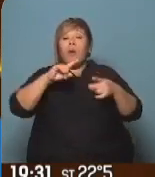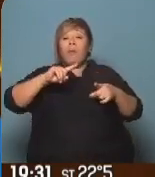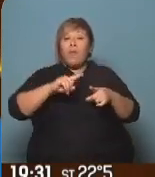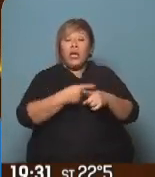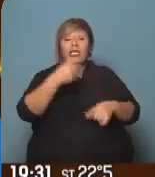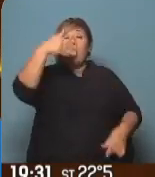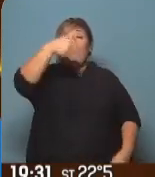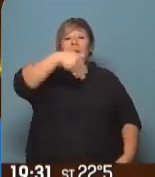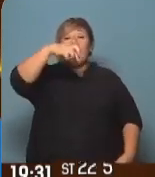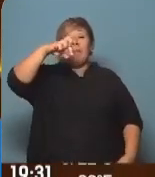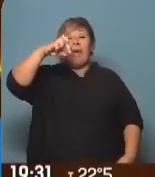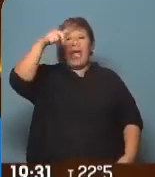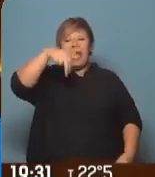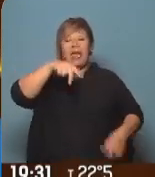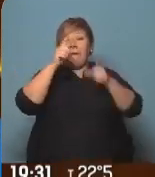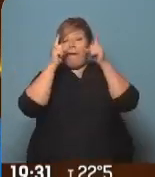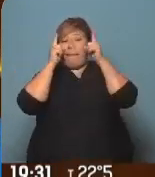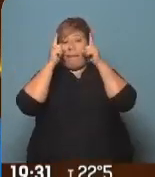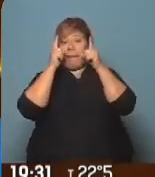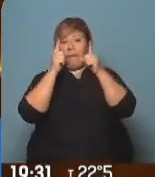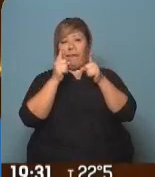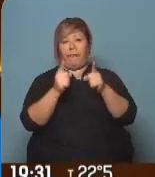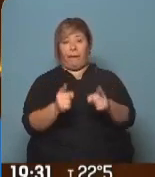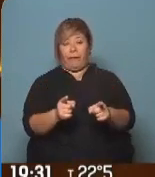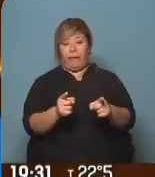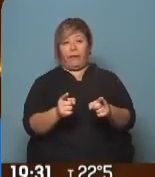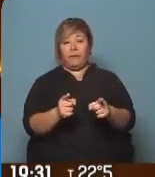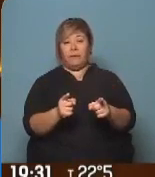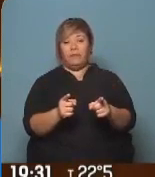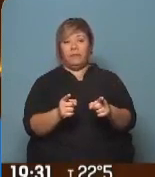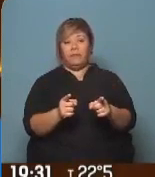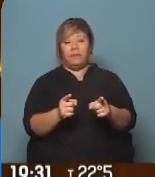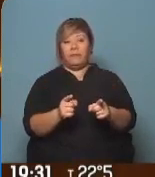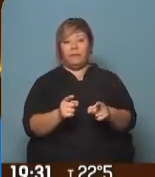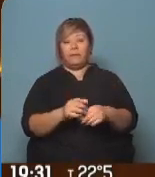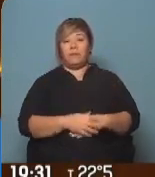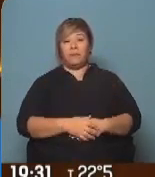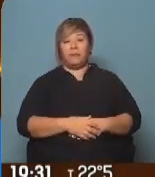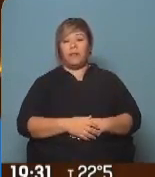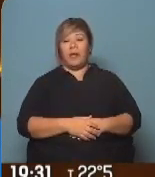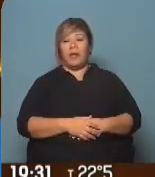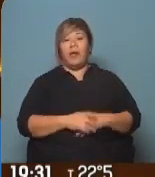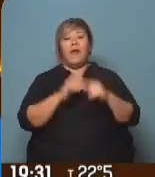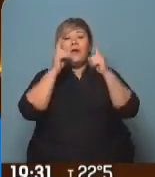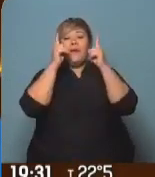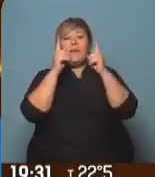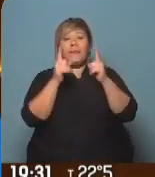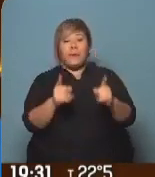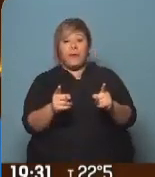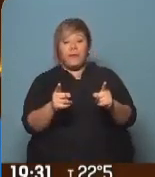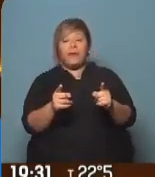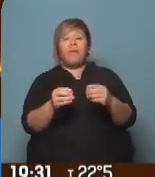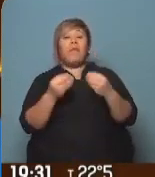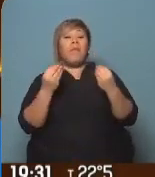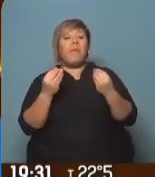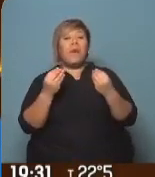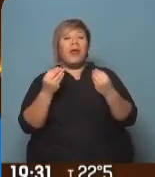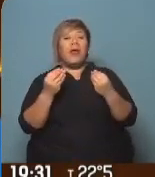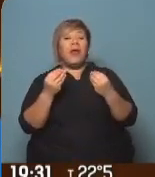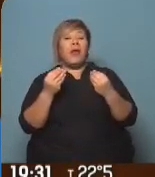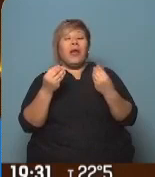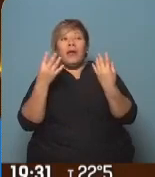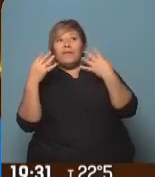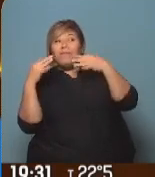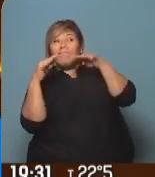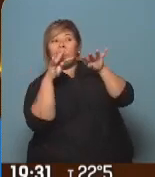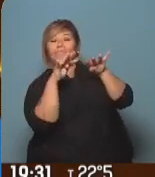del MPN que hace que se pongan los ojos sobre los